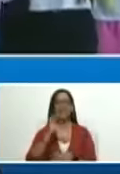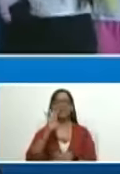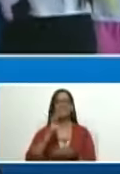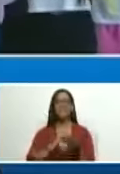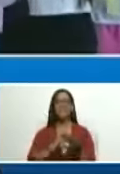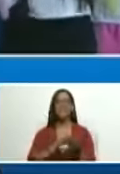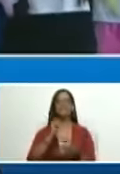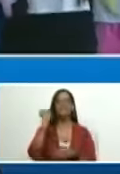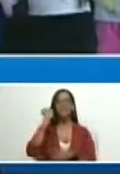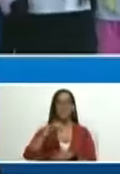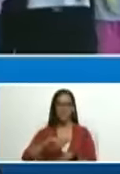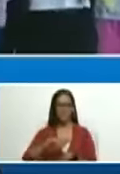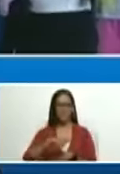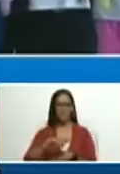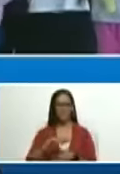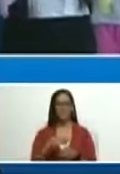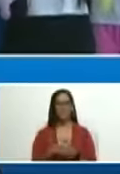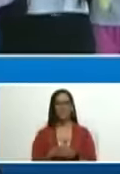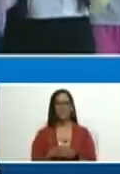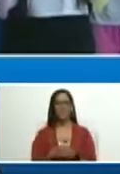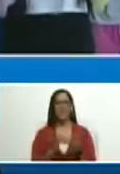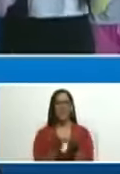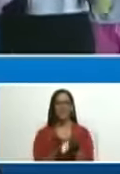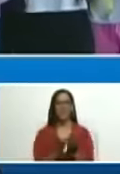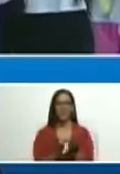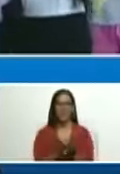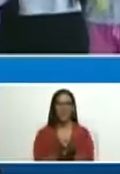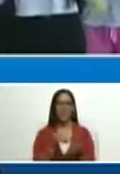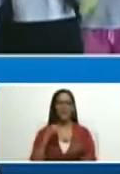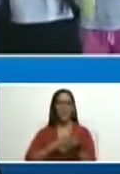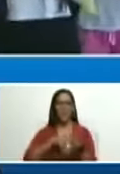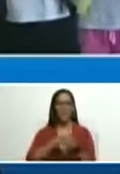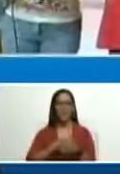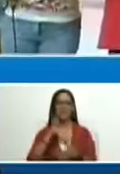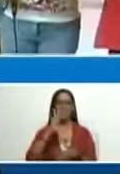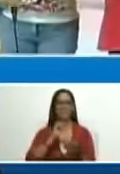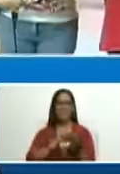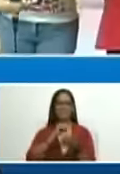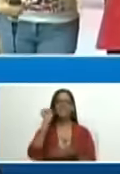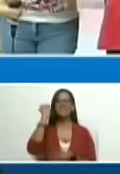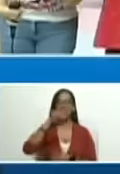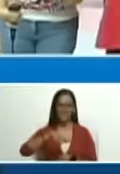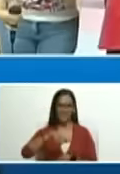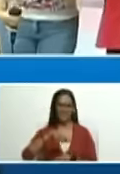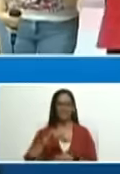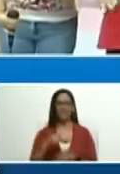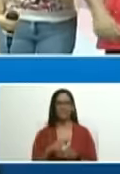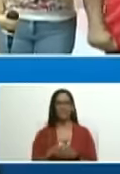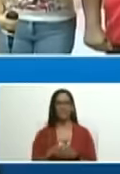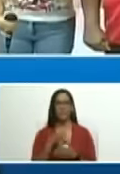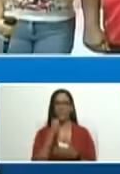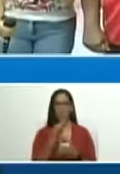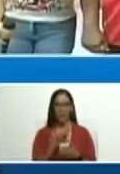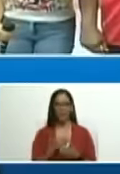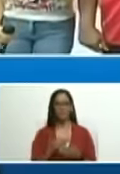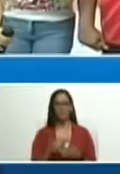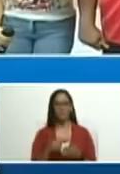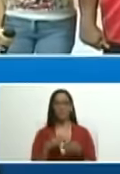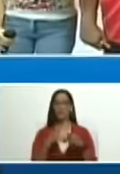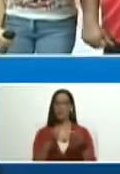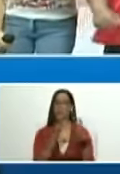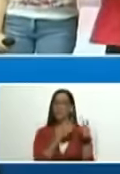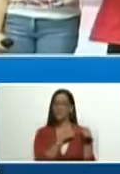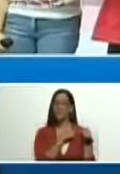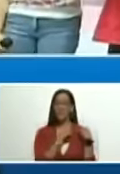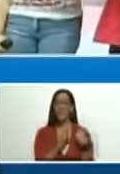cinco veces, estudiantes al combate, cinco veces. Bueno, Cristín, lo dejo en tus manos.